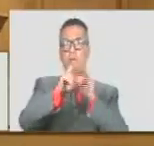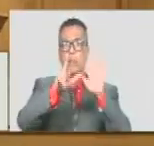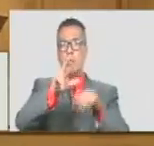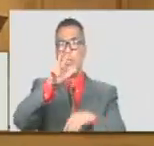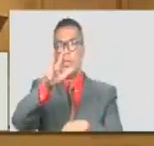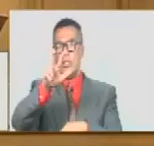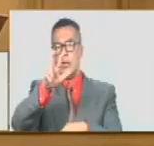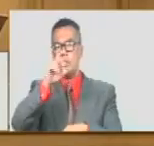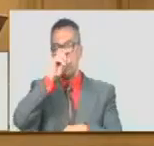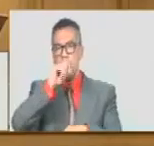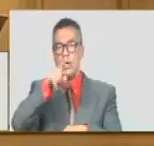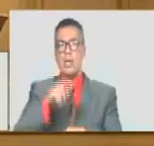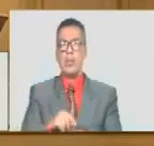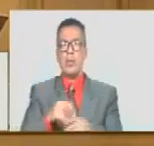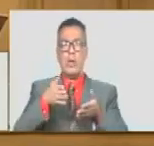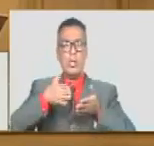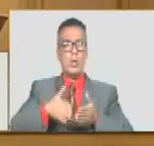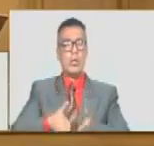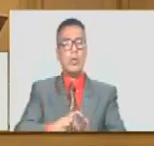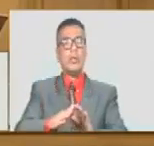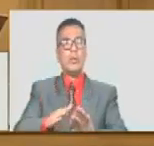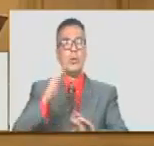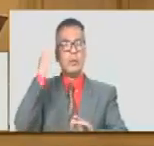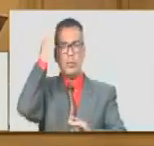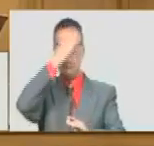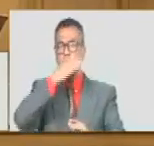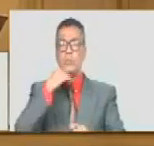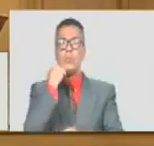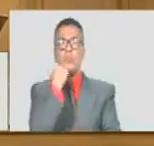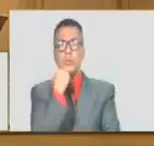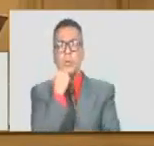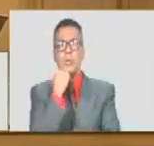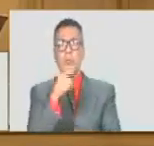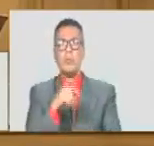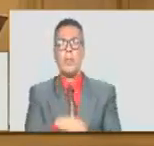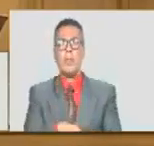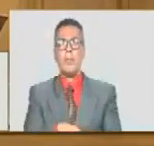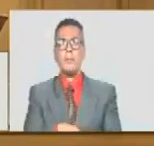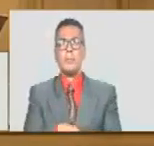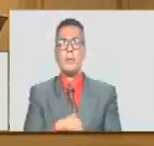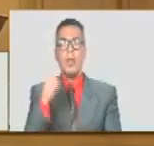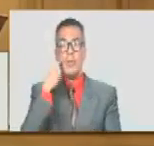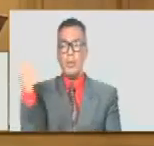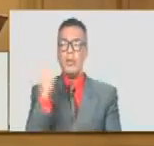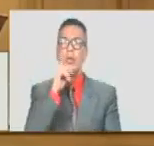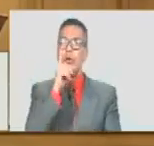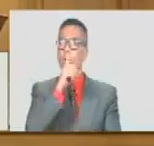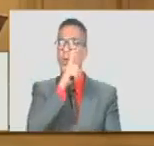273 años del natalicio del generalísimo Francisco de Miranda. Vengo en